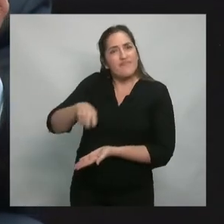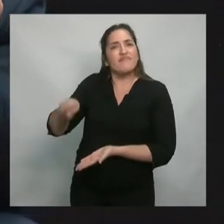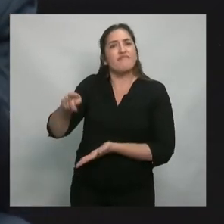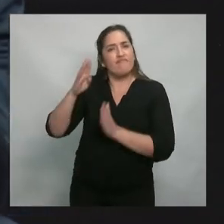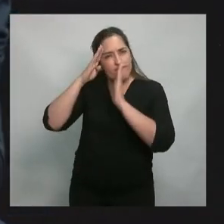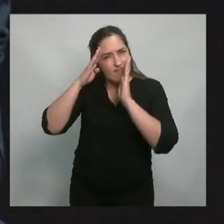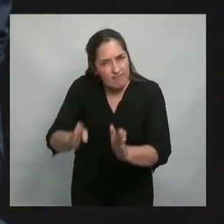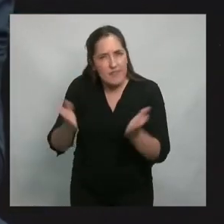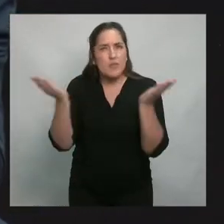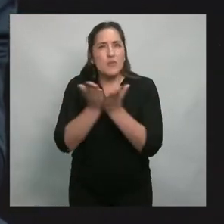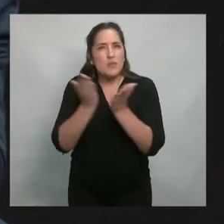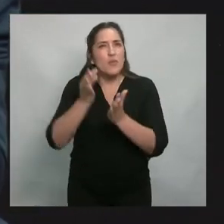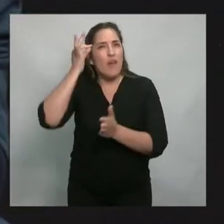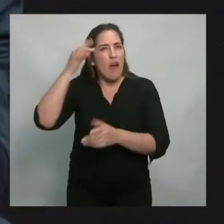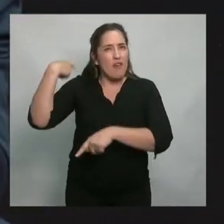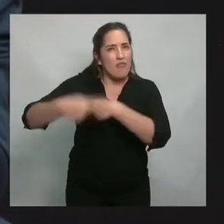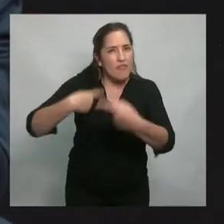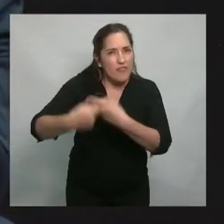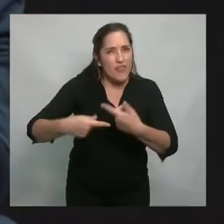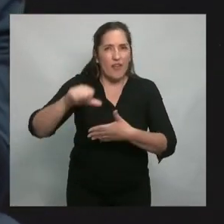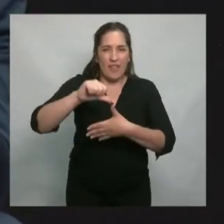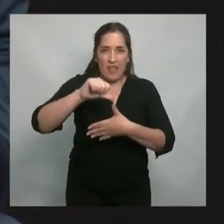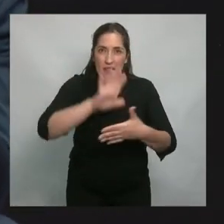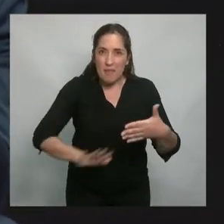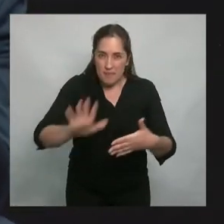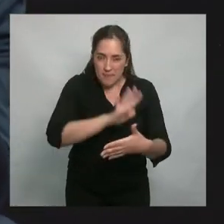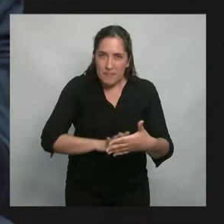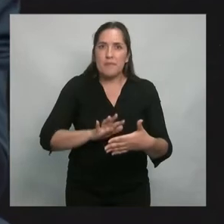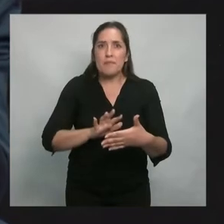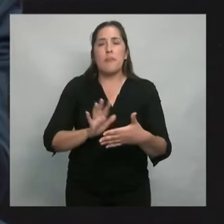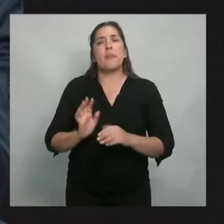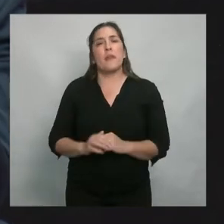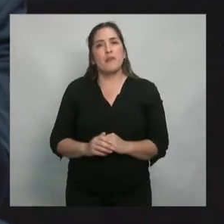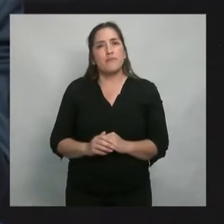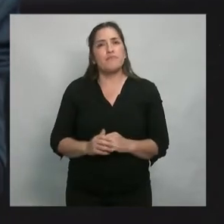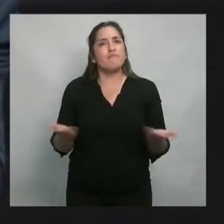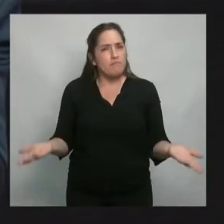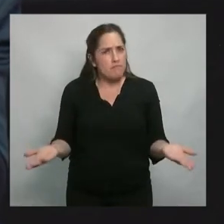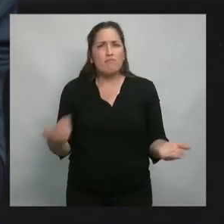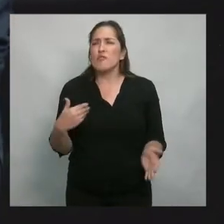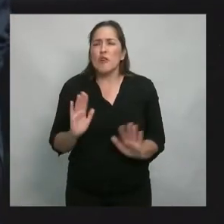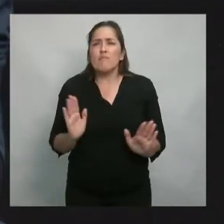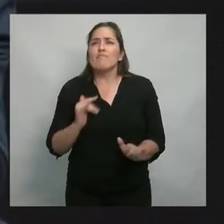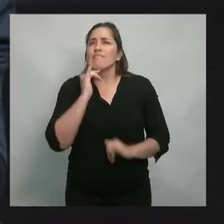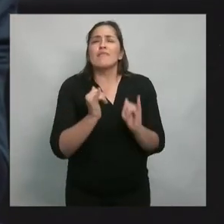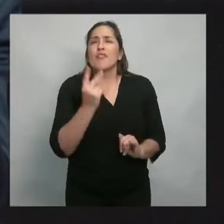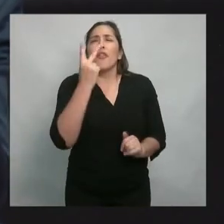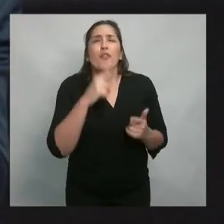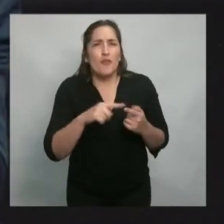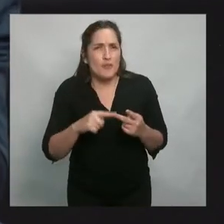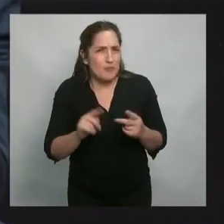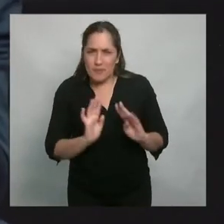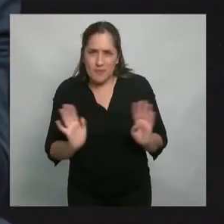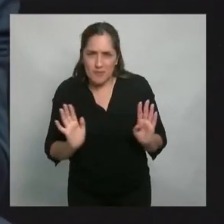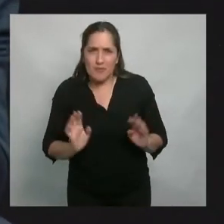del campo de estudios afrolatinoamericanos. Antes de hacer eso, quiero decir dos cosas. Primero,